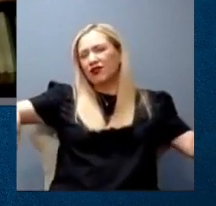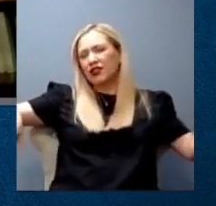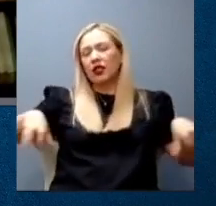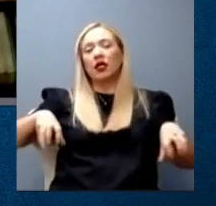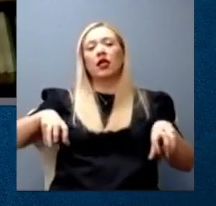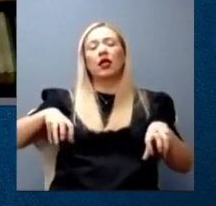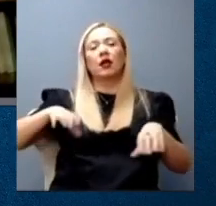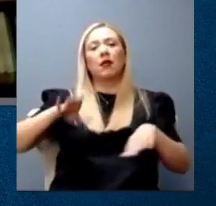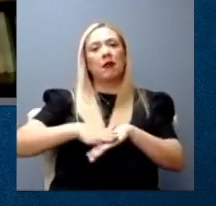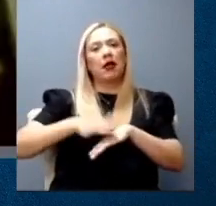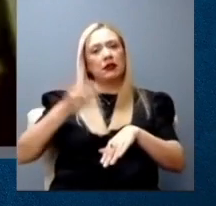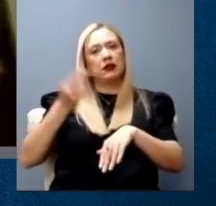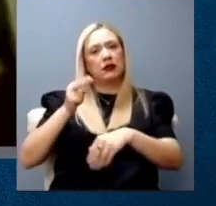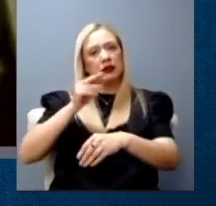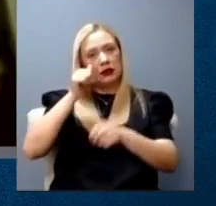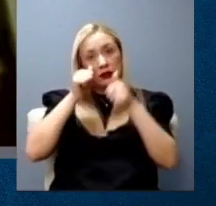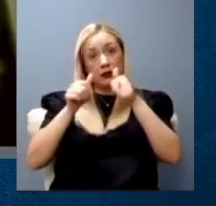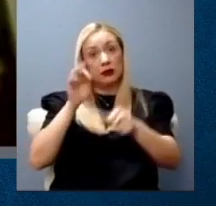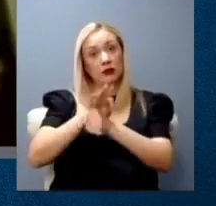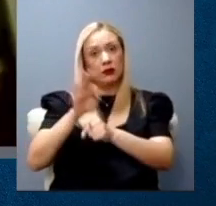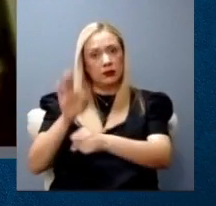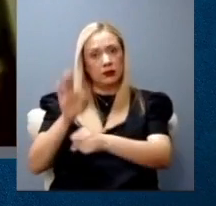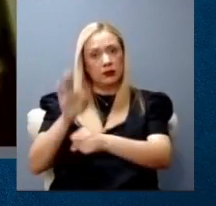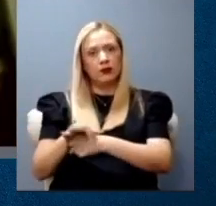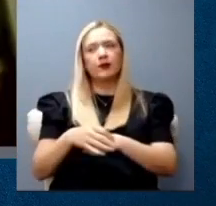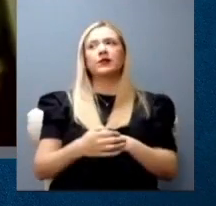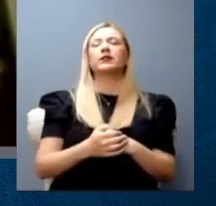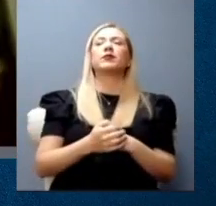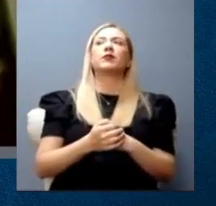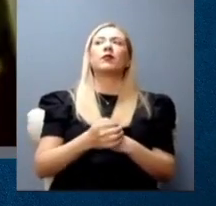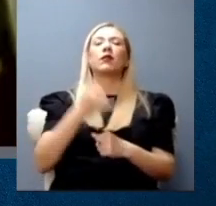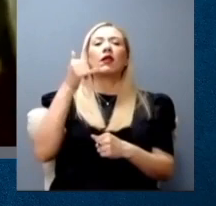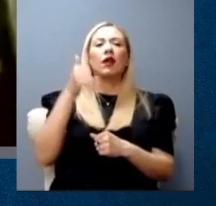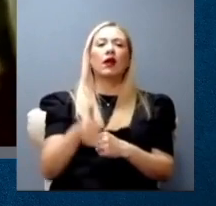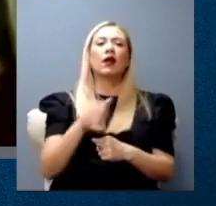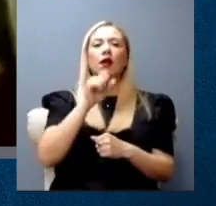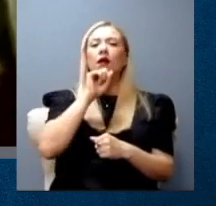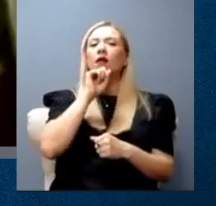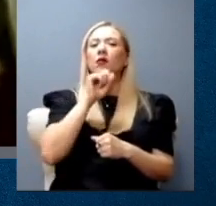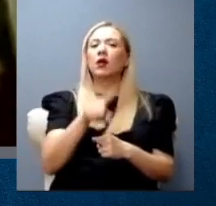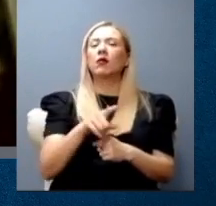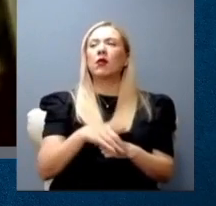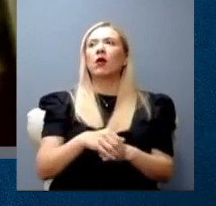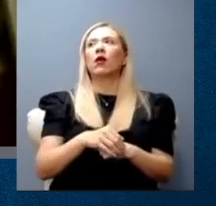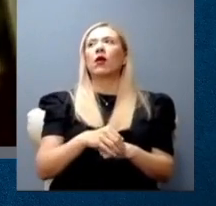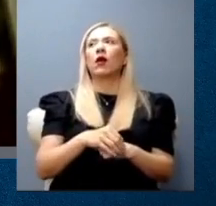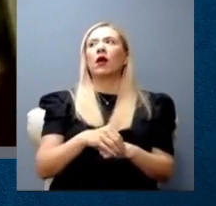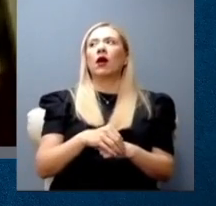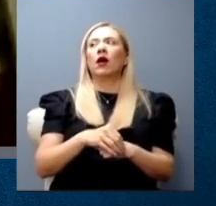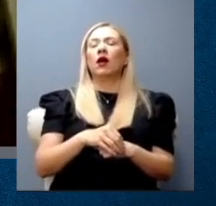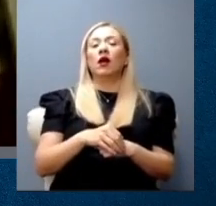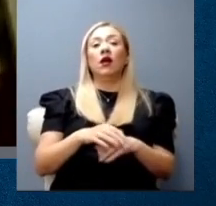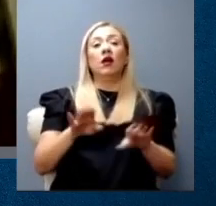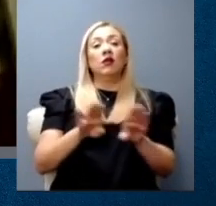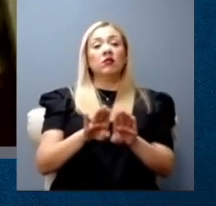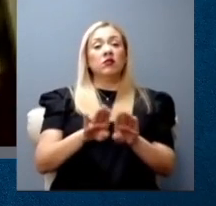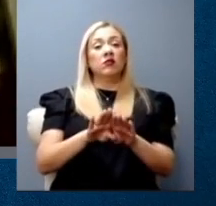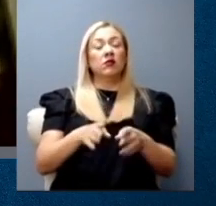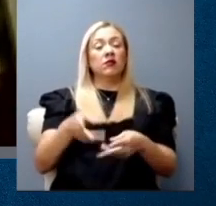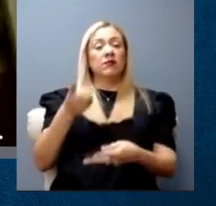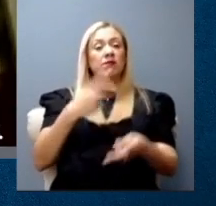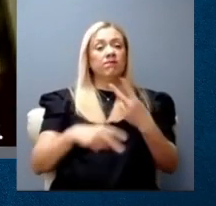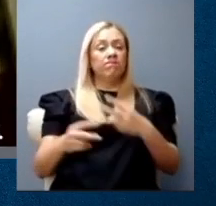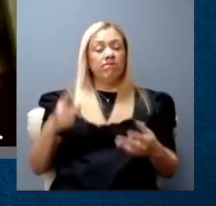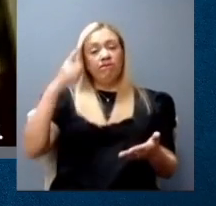gran vigor, digámoslo así, ¿no? Y también la cuestión del establecimiento de los mandatos